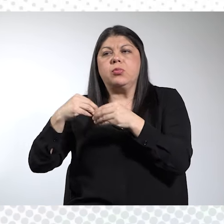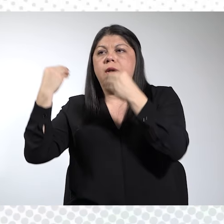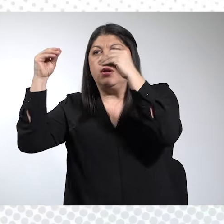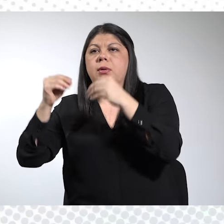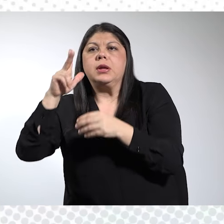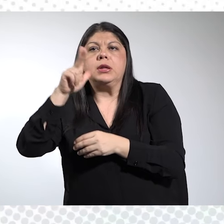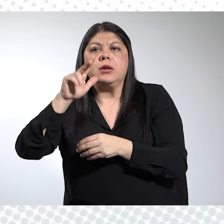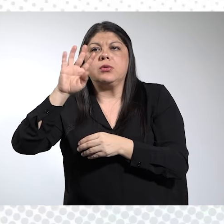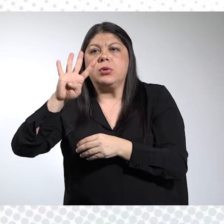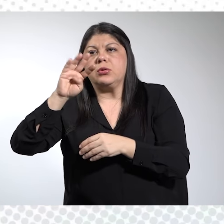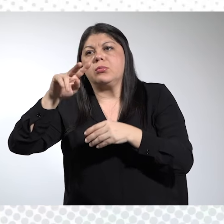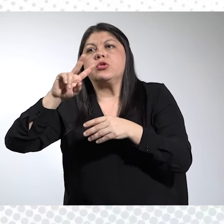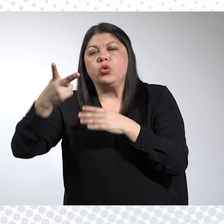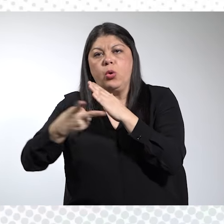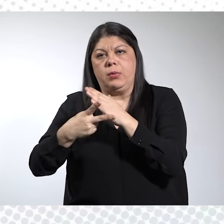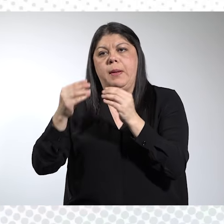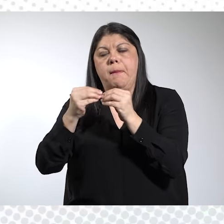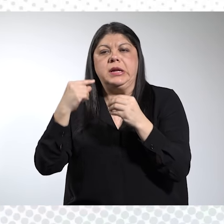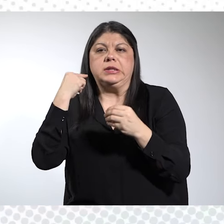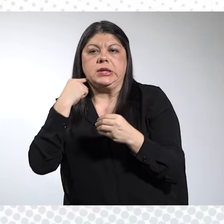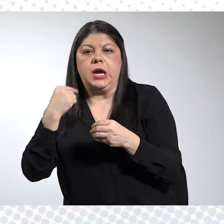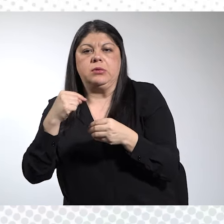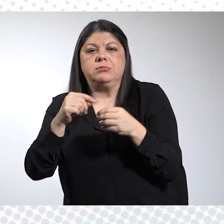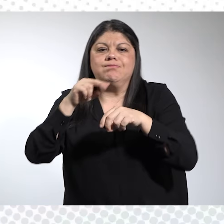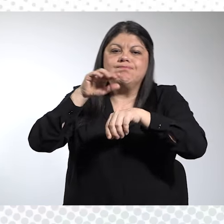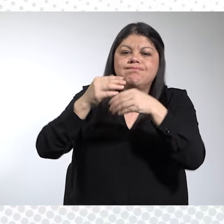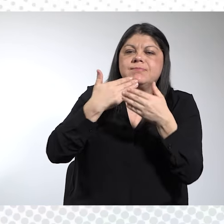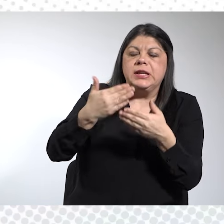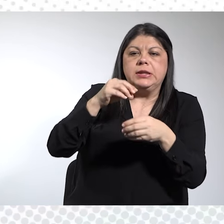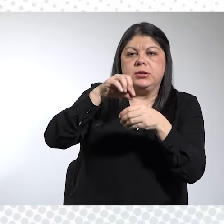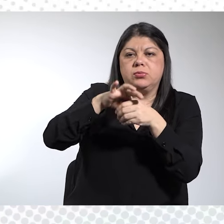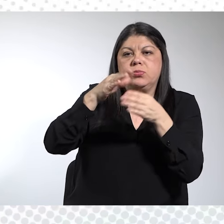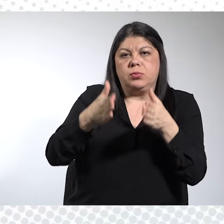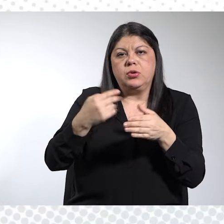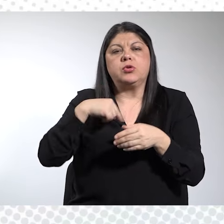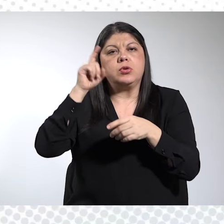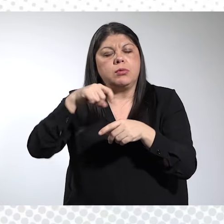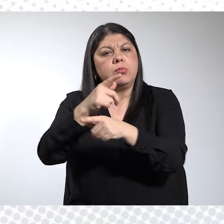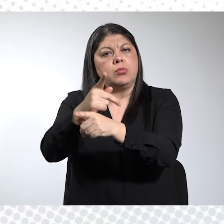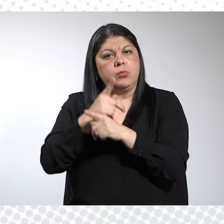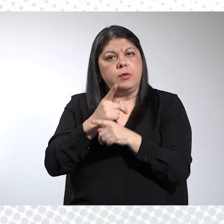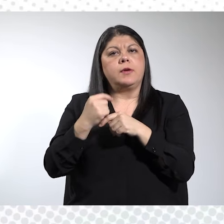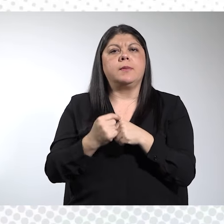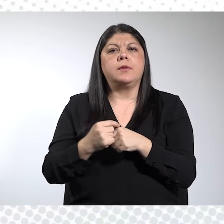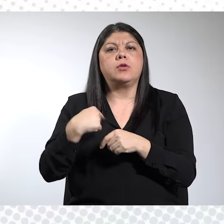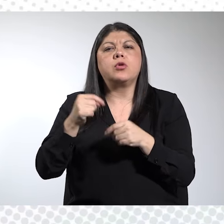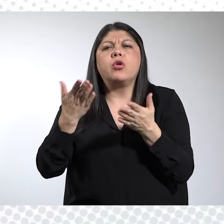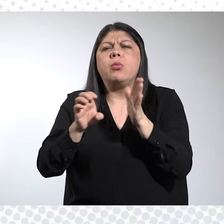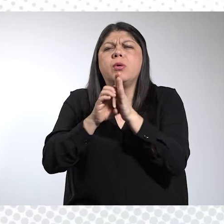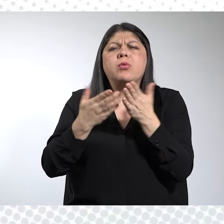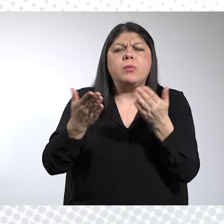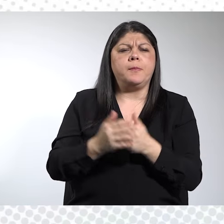los vende al 3, 4 veces a costilla de nuestros agricultores. Nosotros los vamos a proteger. ¿Y cómo es que damos